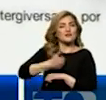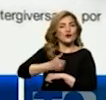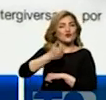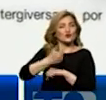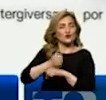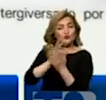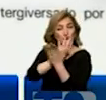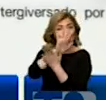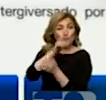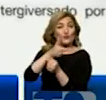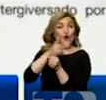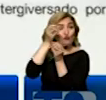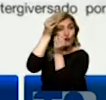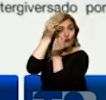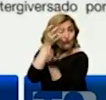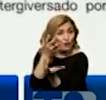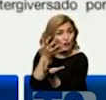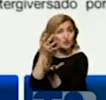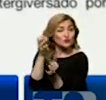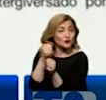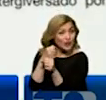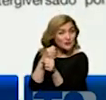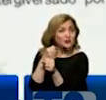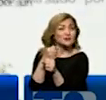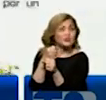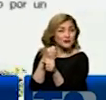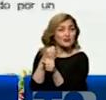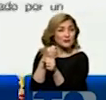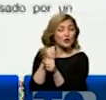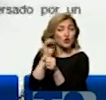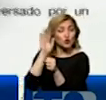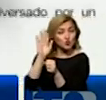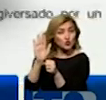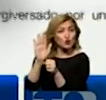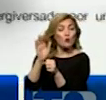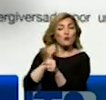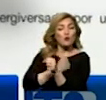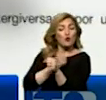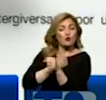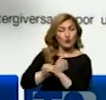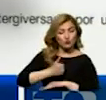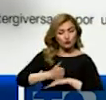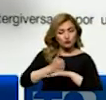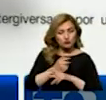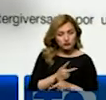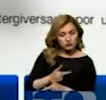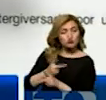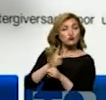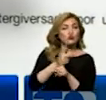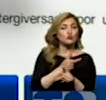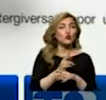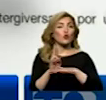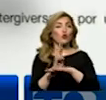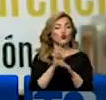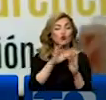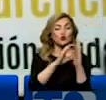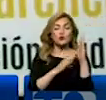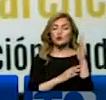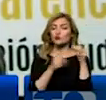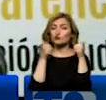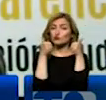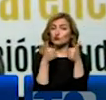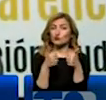sobre las imágenes e información que genera y que, en función de sus facultades, precautela el buen uso de los contenidos.